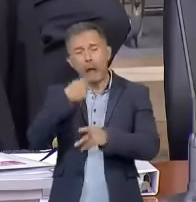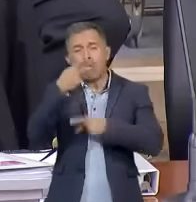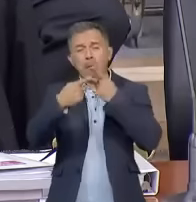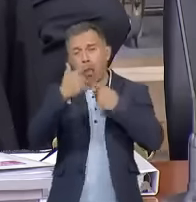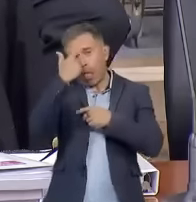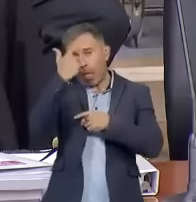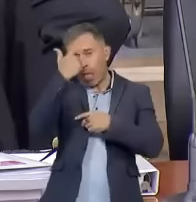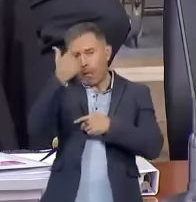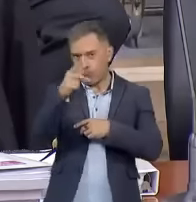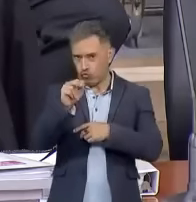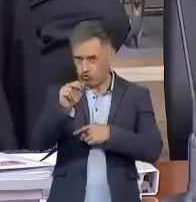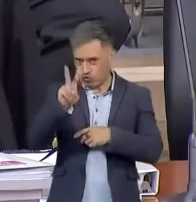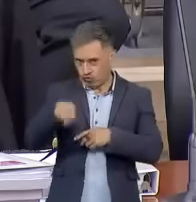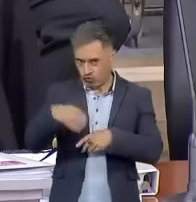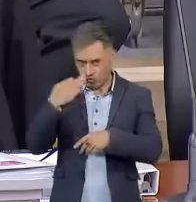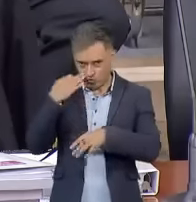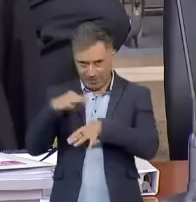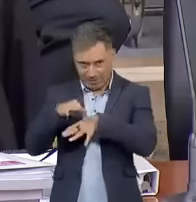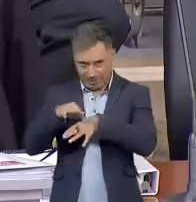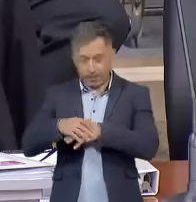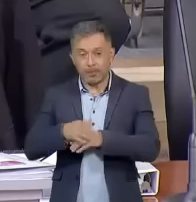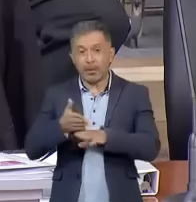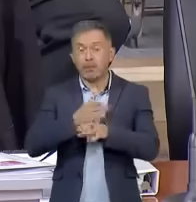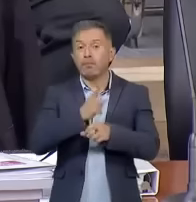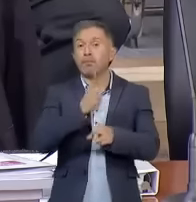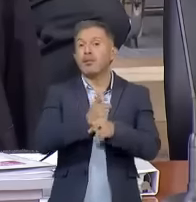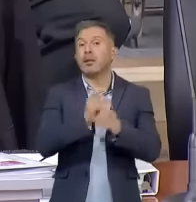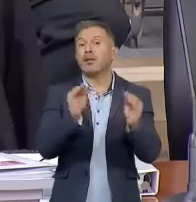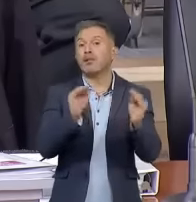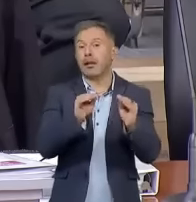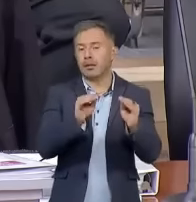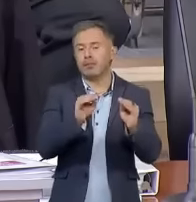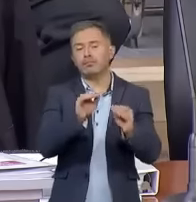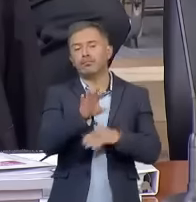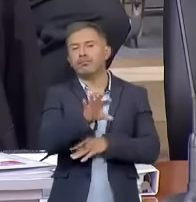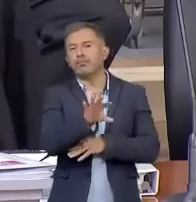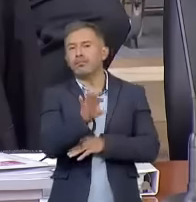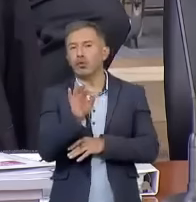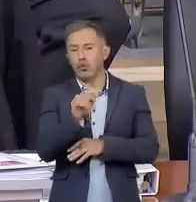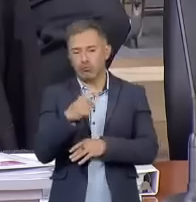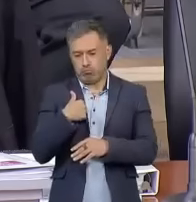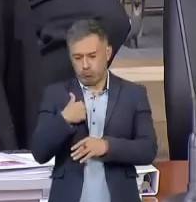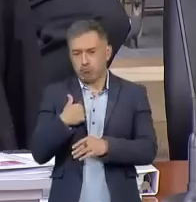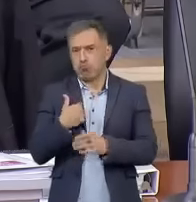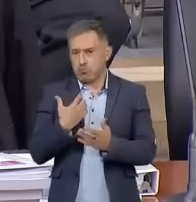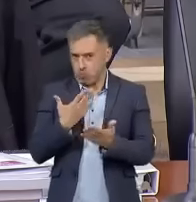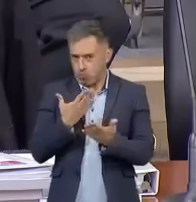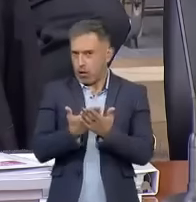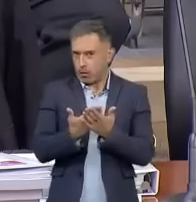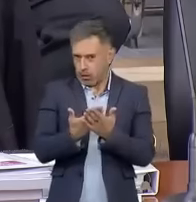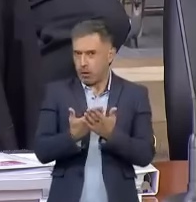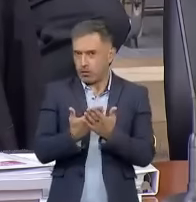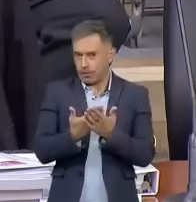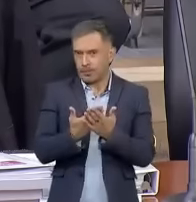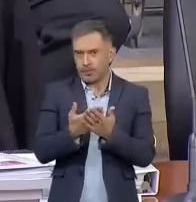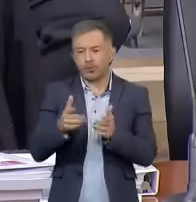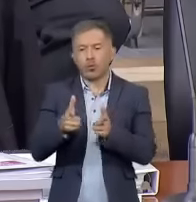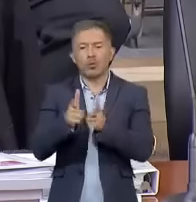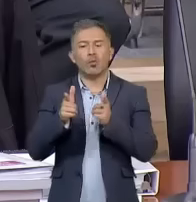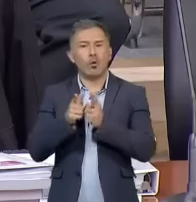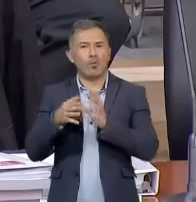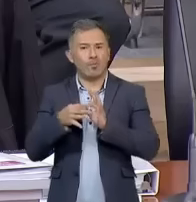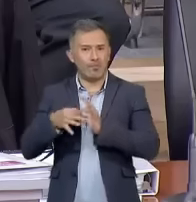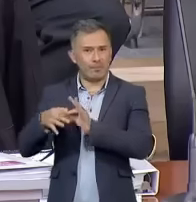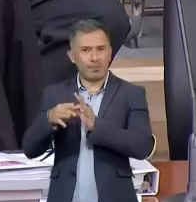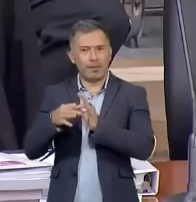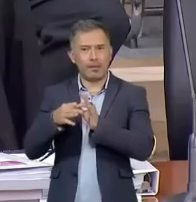eh en el primer debate se decidió una propuesta hecha por nosotros una propuesta hecha por el frente de derecha